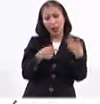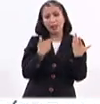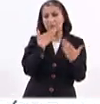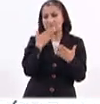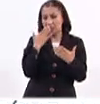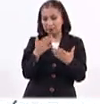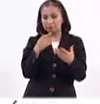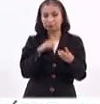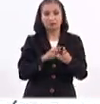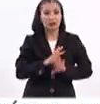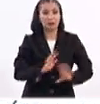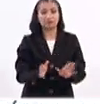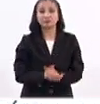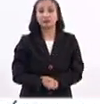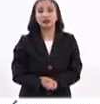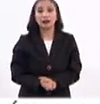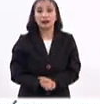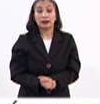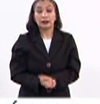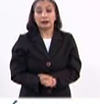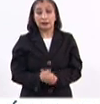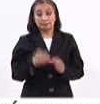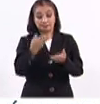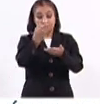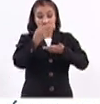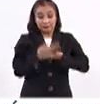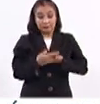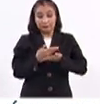básicamente eso. Claro. Entonces,